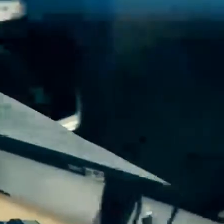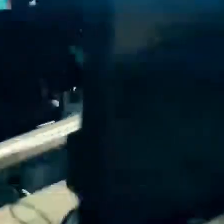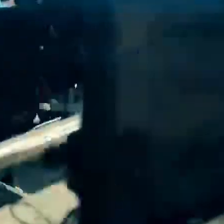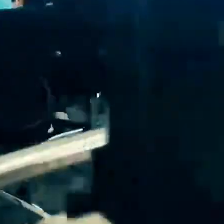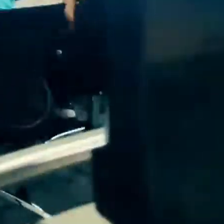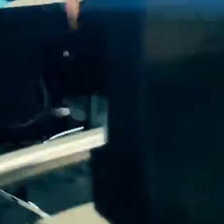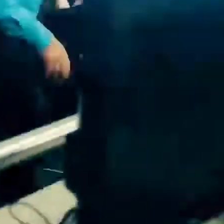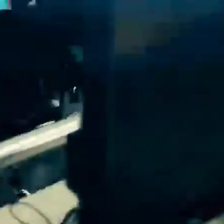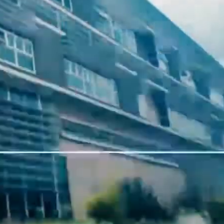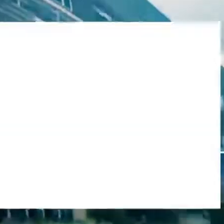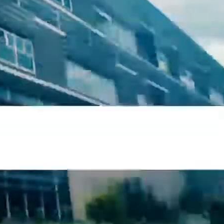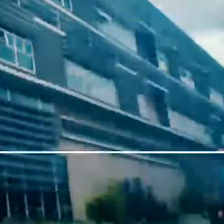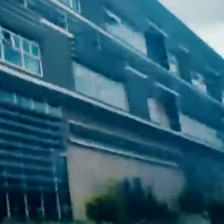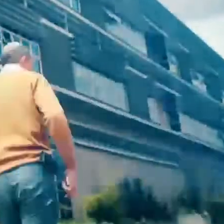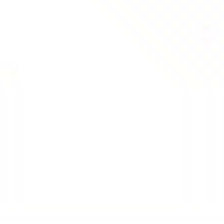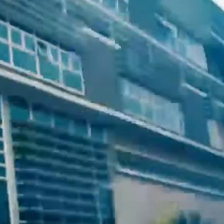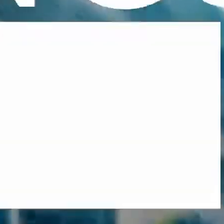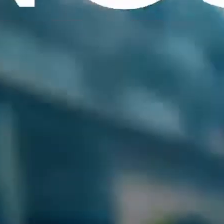Música